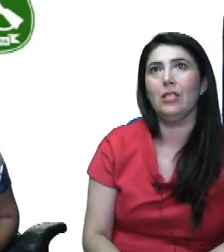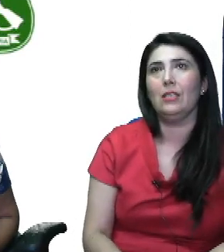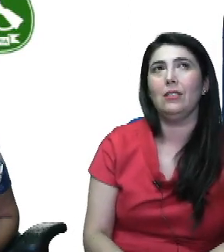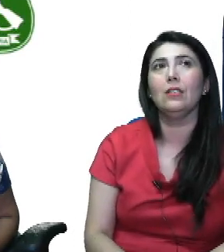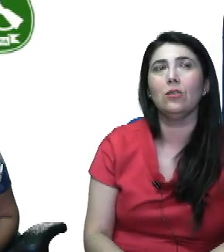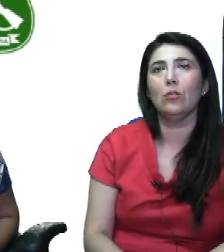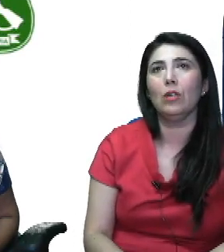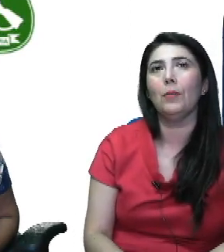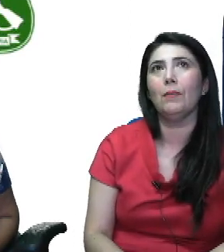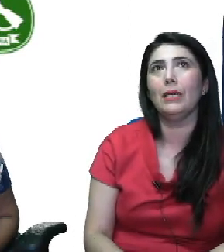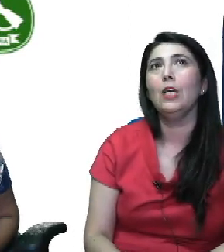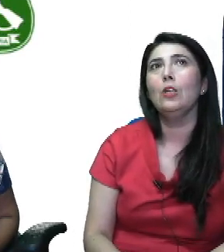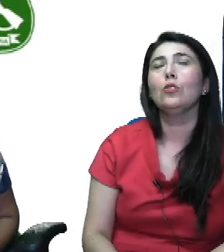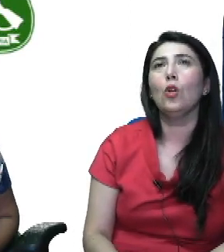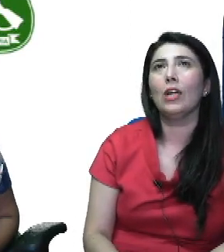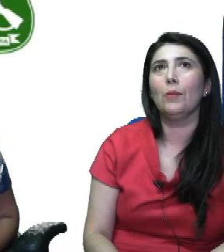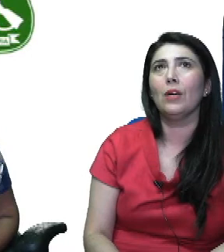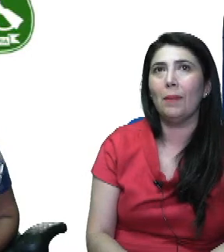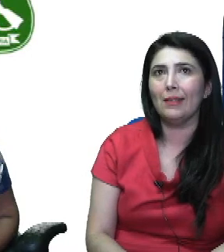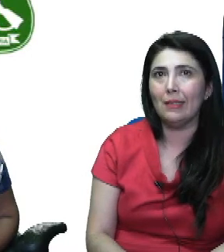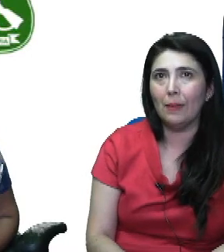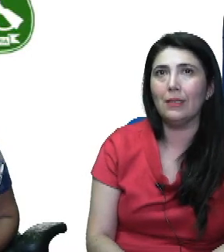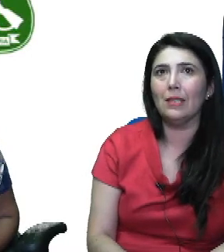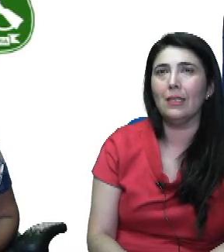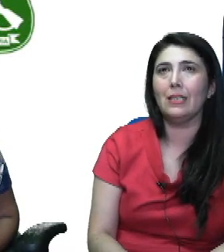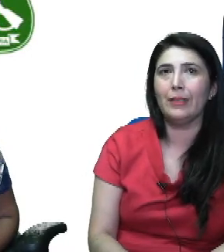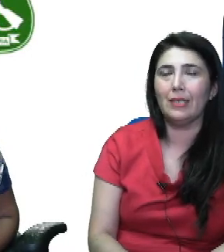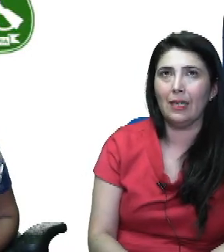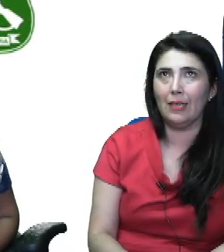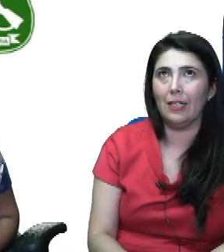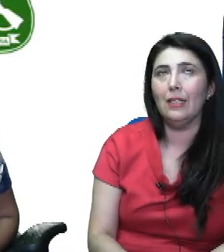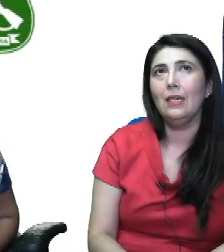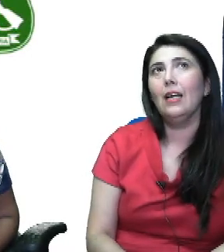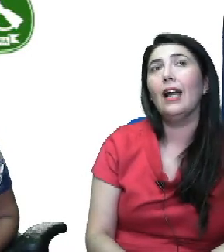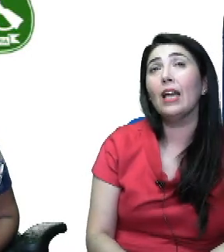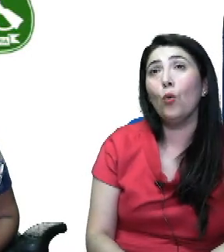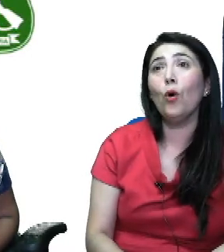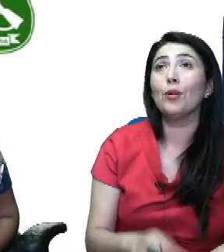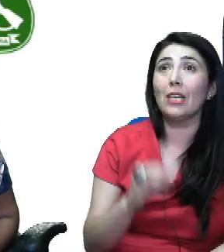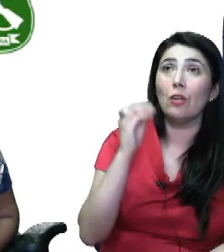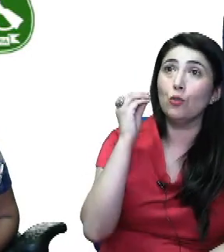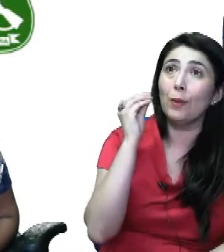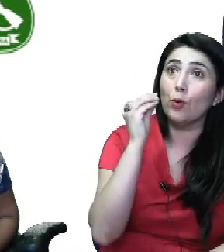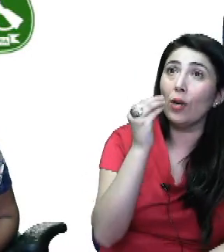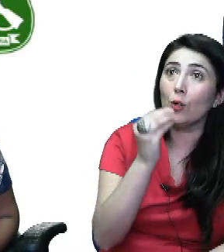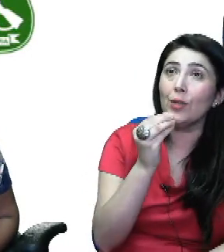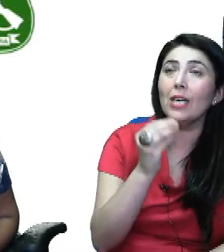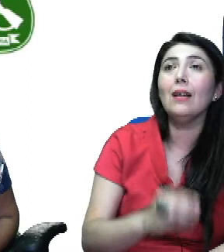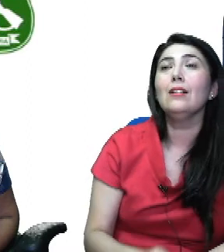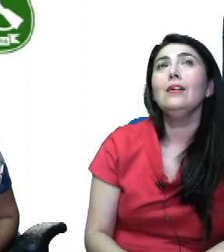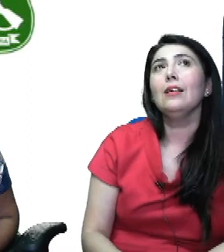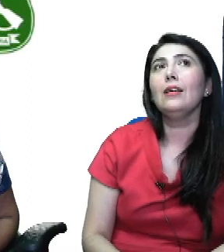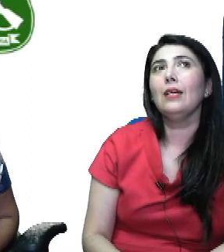riesgo de desastre, ¿cierto? Ahí ustedes pueden ver todos los organismos que participan de esta mesa técnica, cada uno aportando de su particular